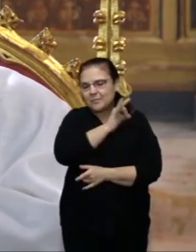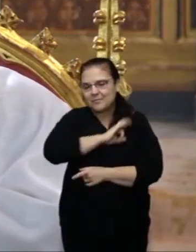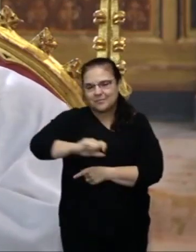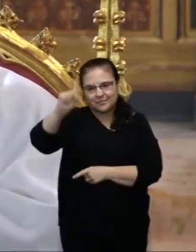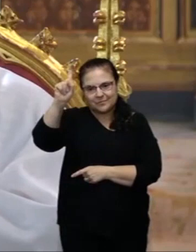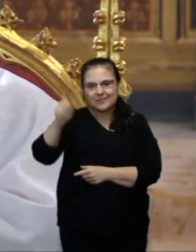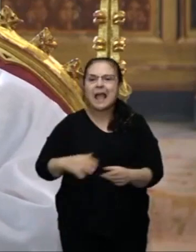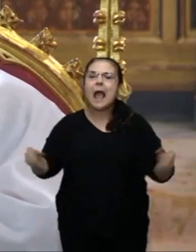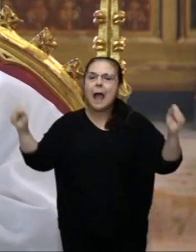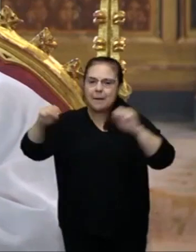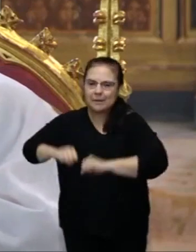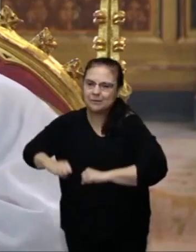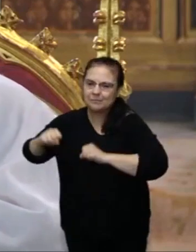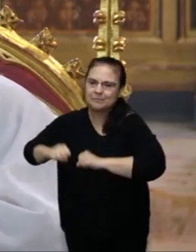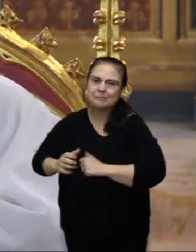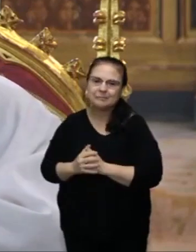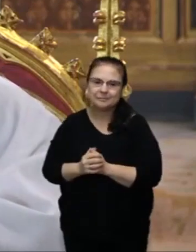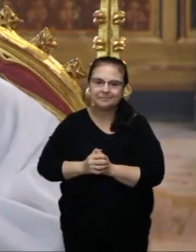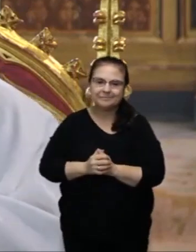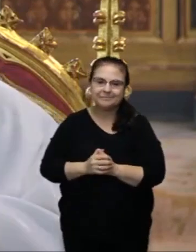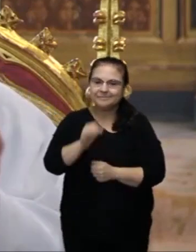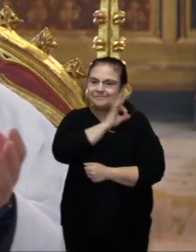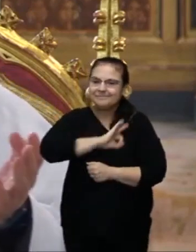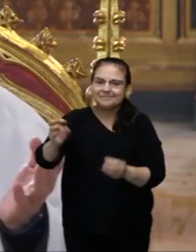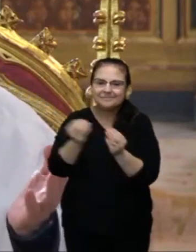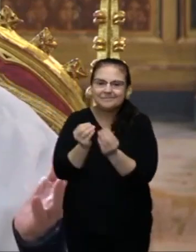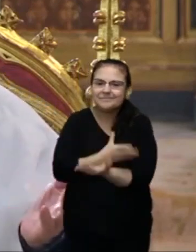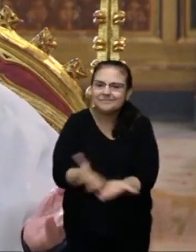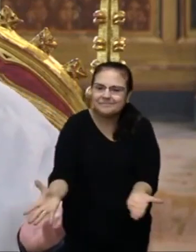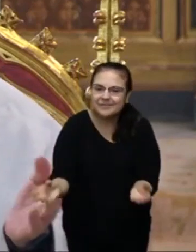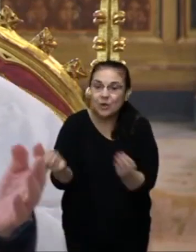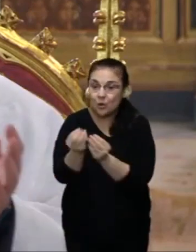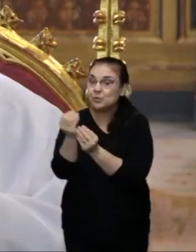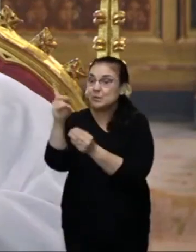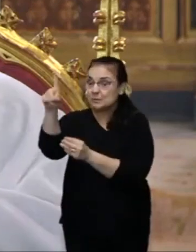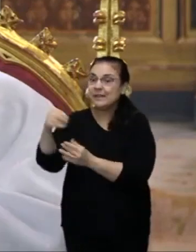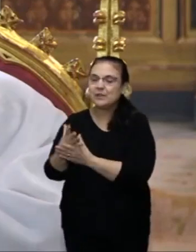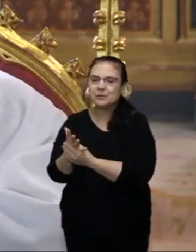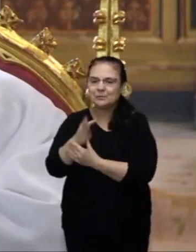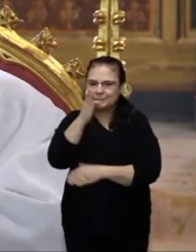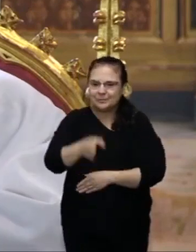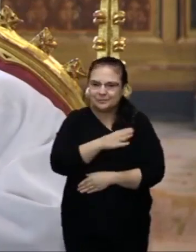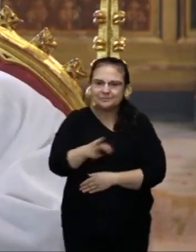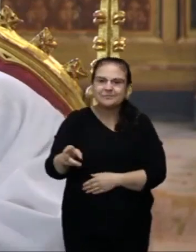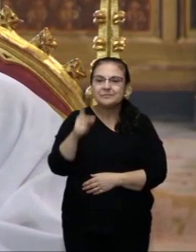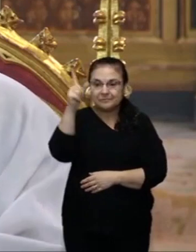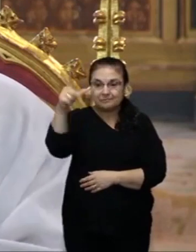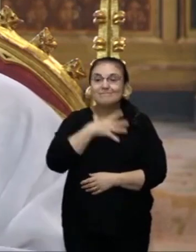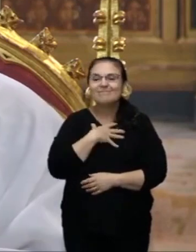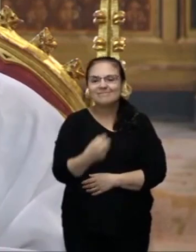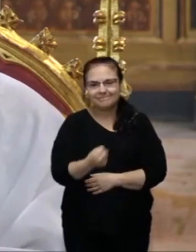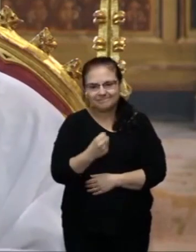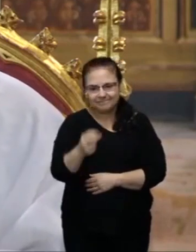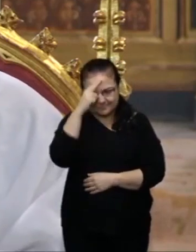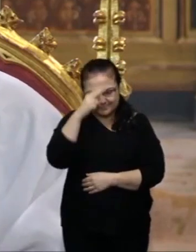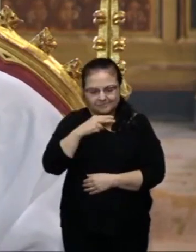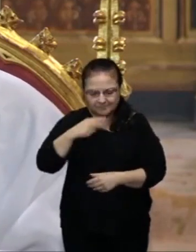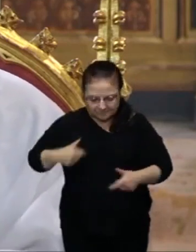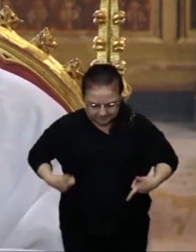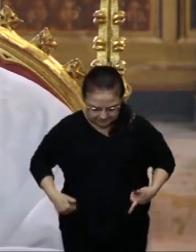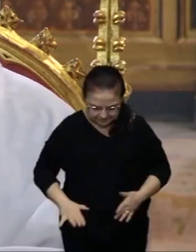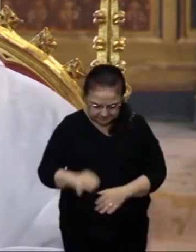Jesucristo nuestro Señor. El Señor esté con vosotros, y la bendición de Dios Todopoderoso,